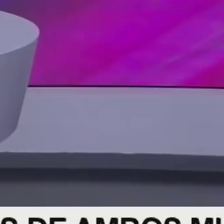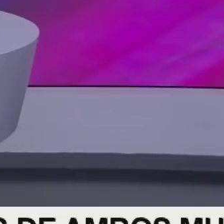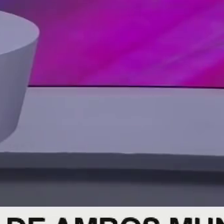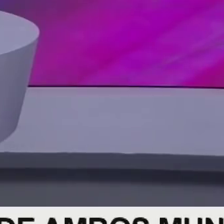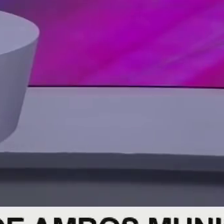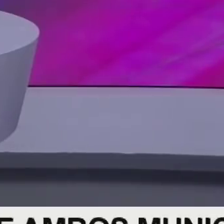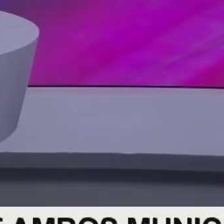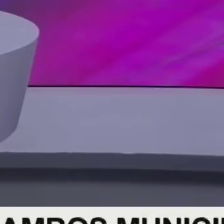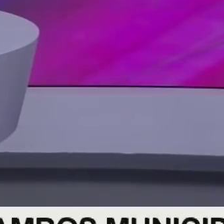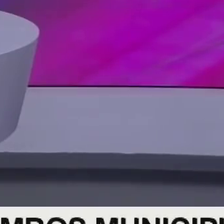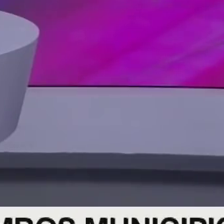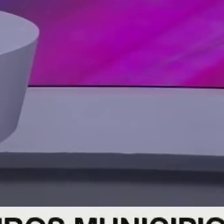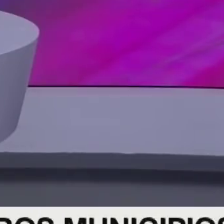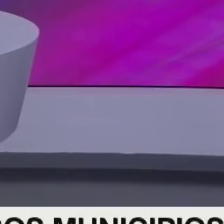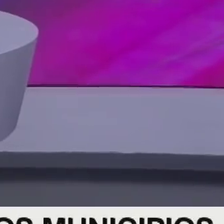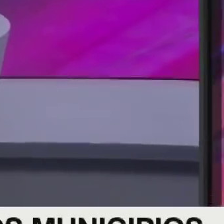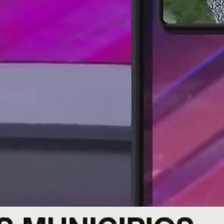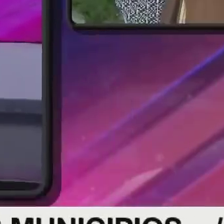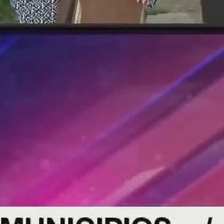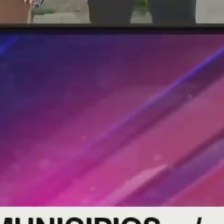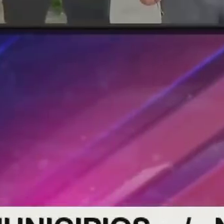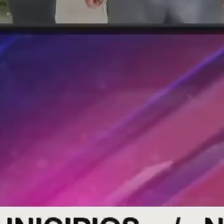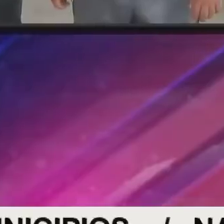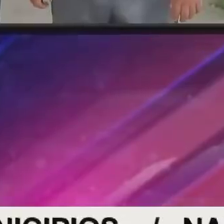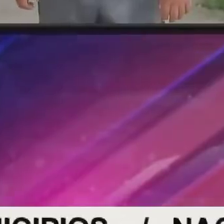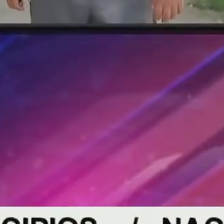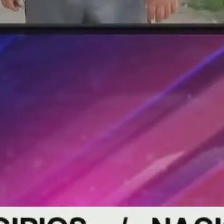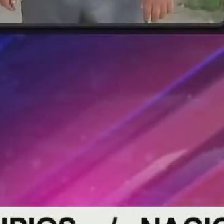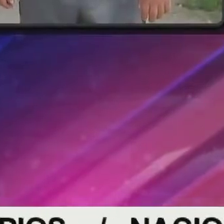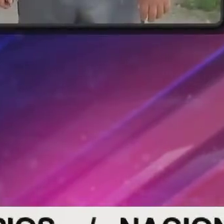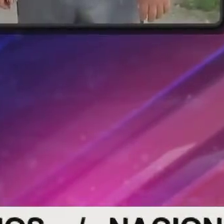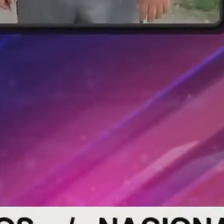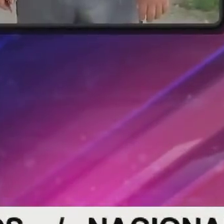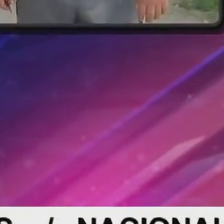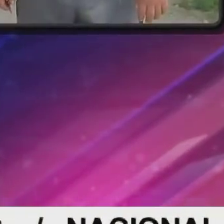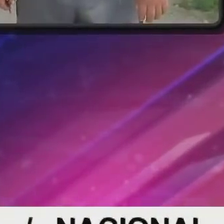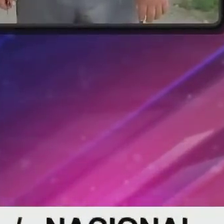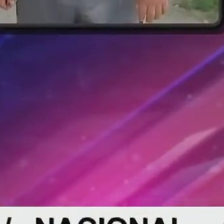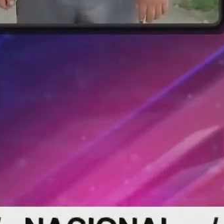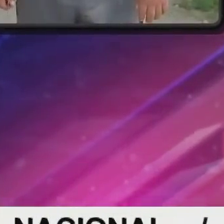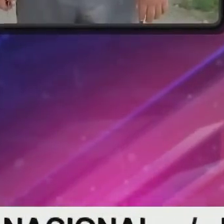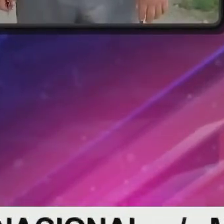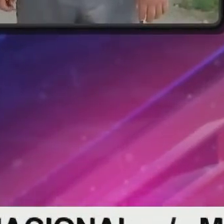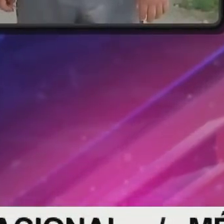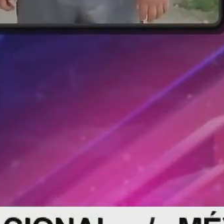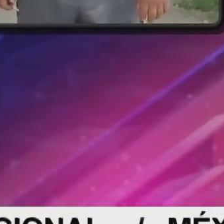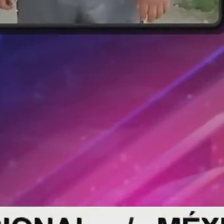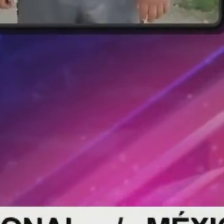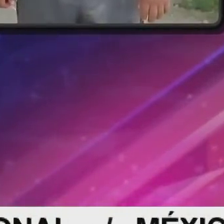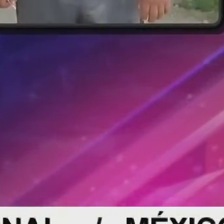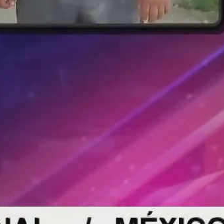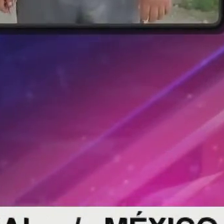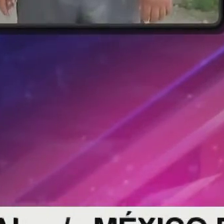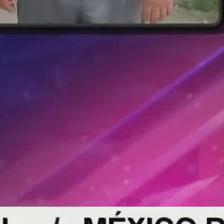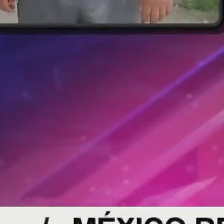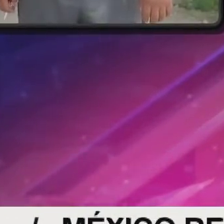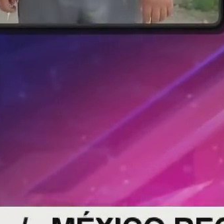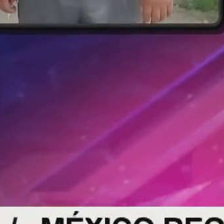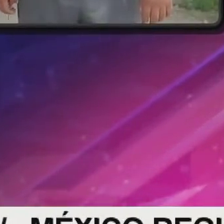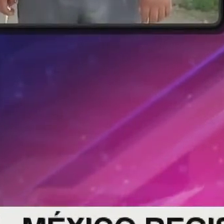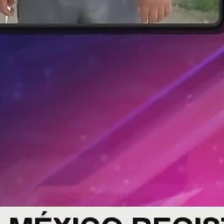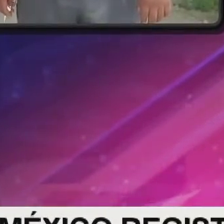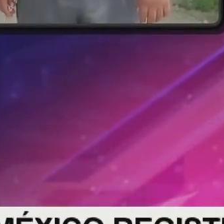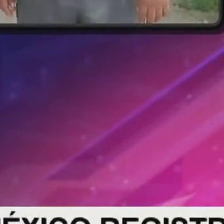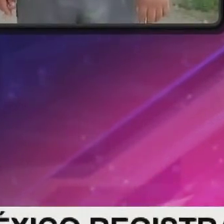Ocurre allá en la colonia Las Lilas, ¿no? En El Salto. Así es, continuamos aquí en Las Lilas, Gaby y Liborio,